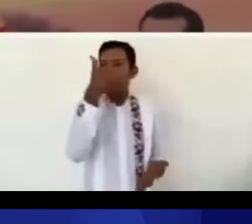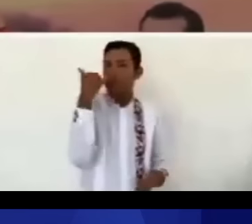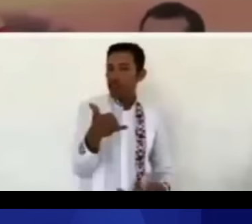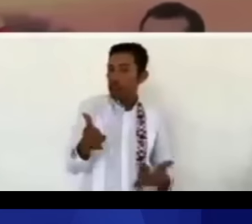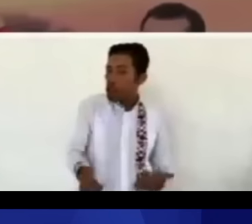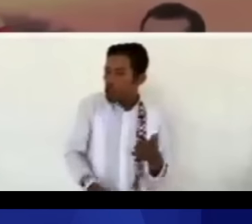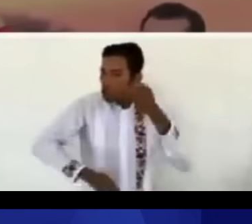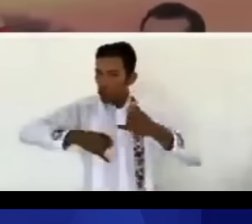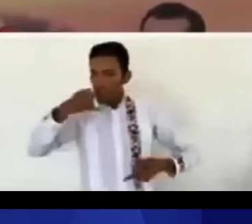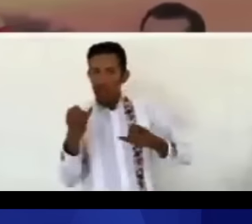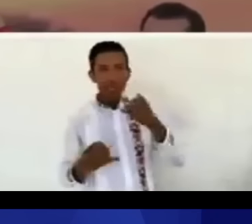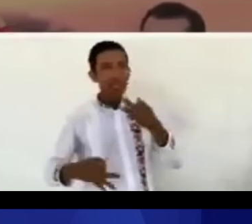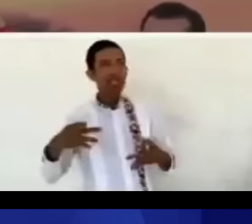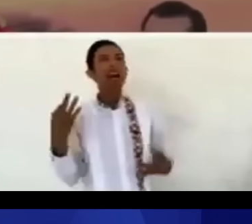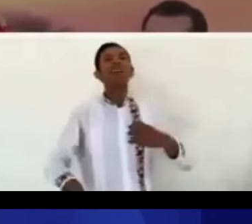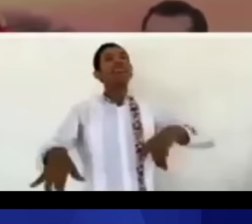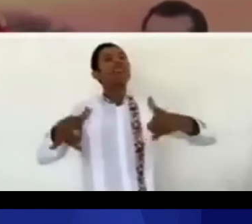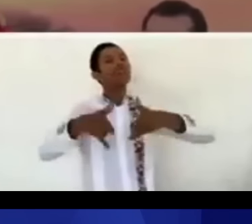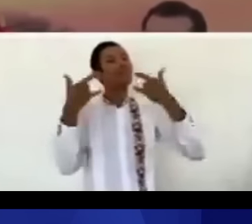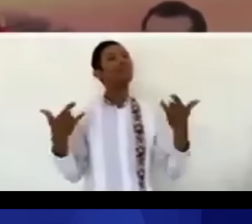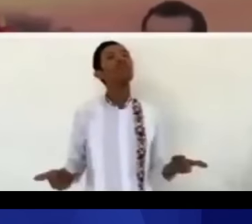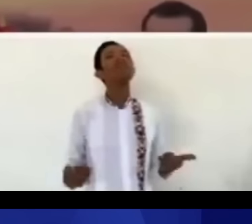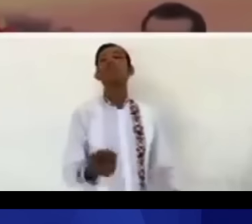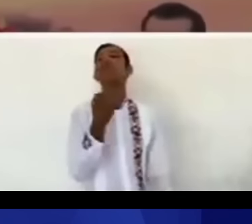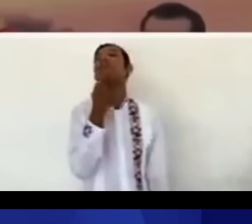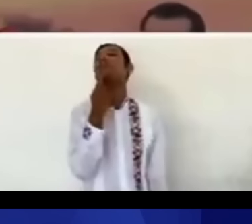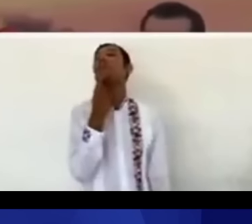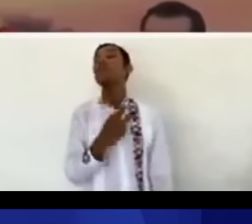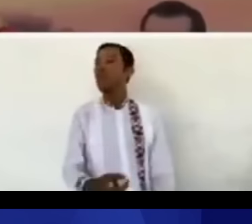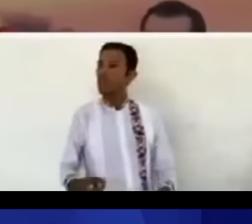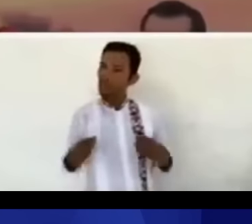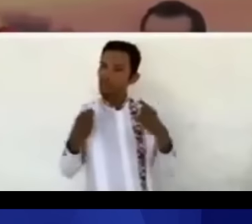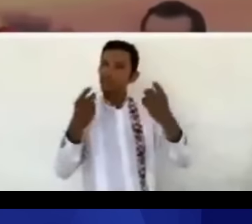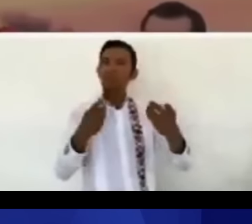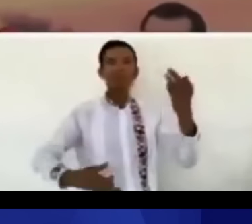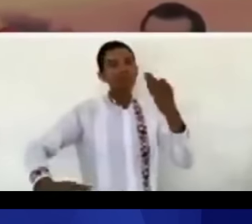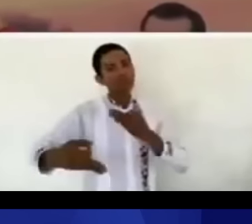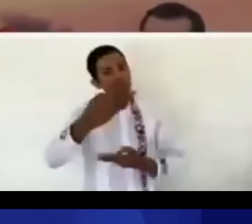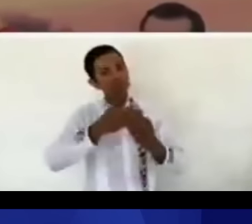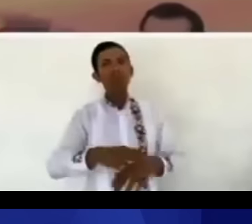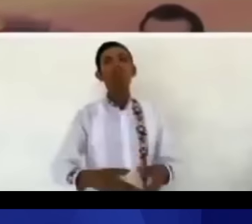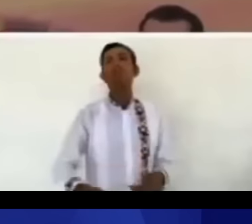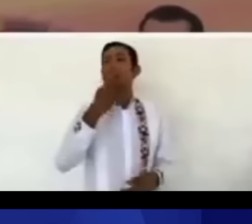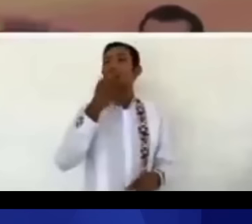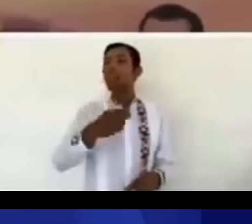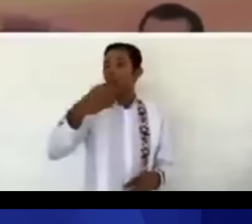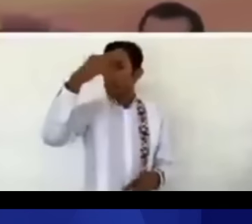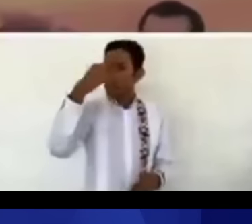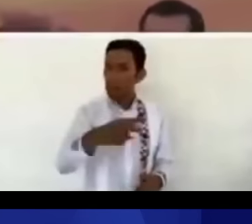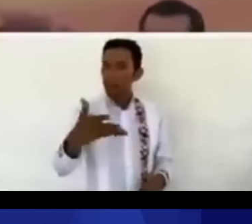histórica el sureste le ha dado todo a México le ha dado petróleo le ha dado agua le ha dado